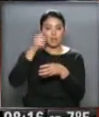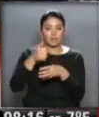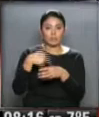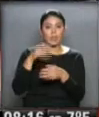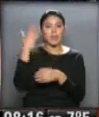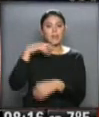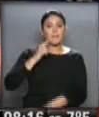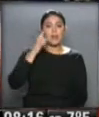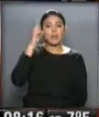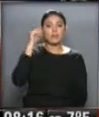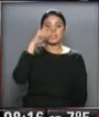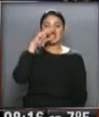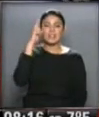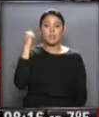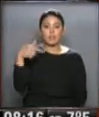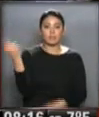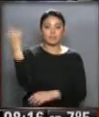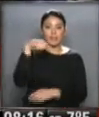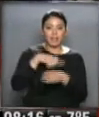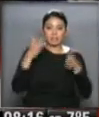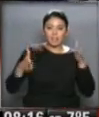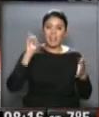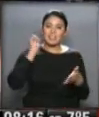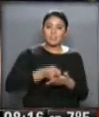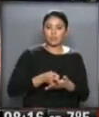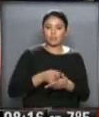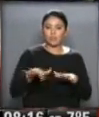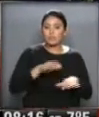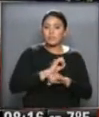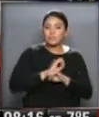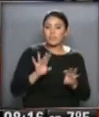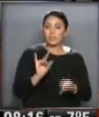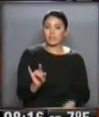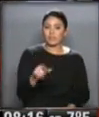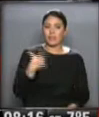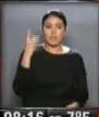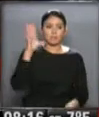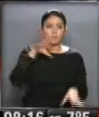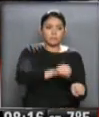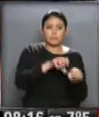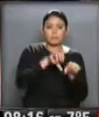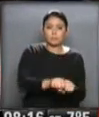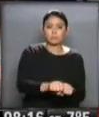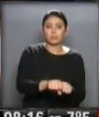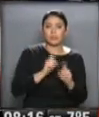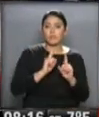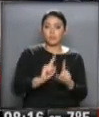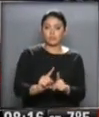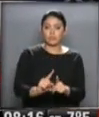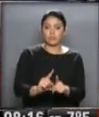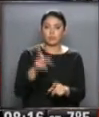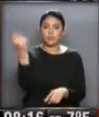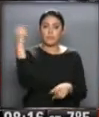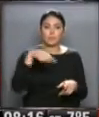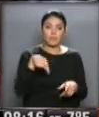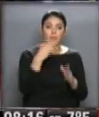cuando vino en 1979, en plena dictadura, todavía en un momento muy difícil, donde la represión no había cesado, realmente